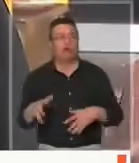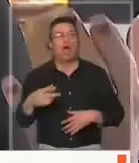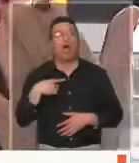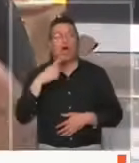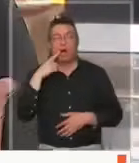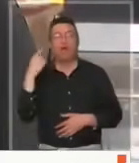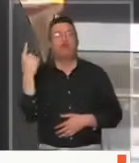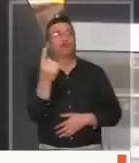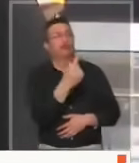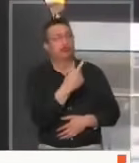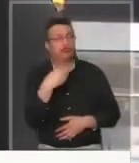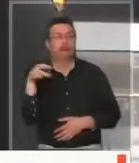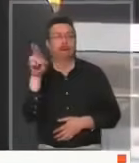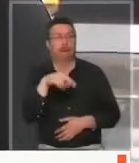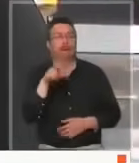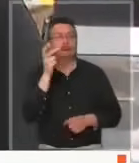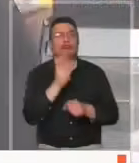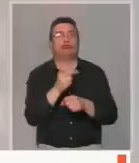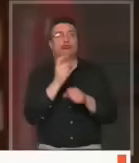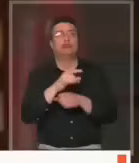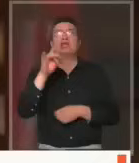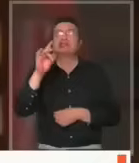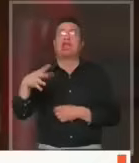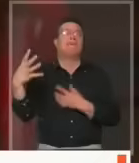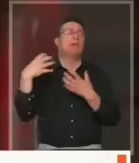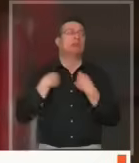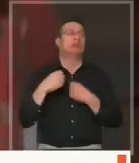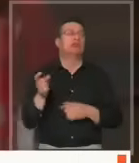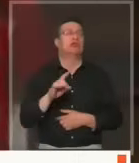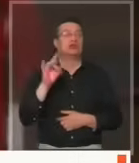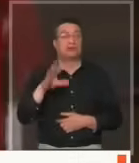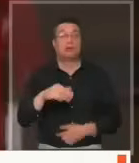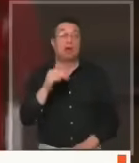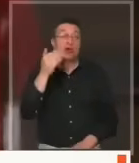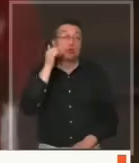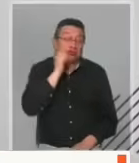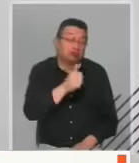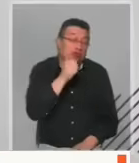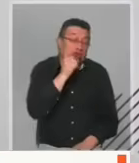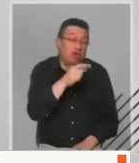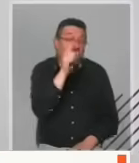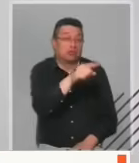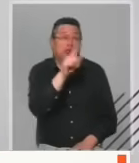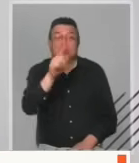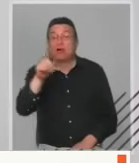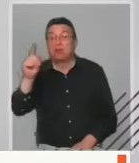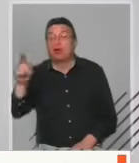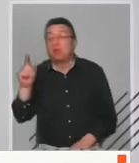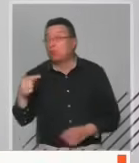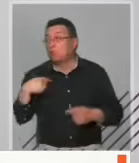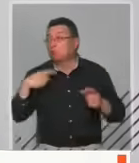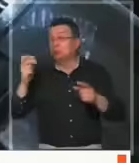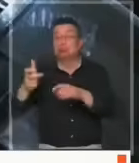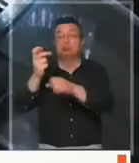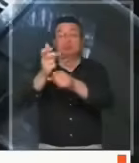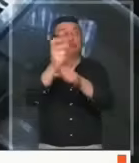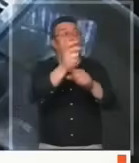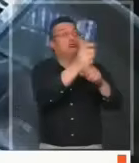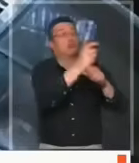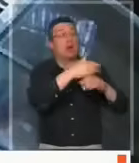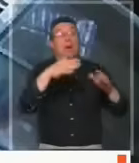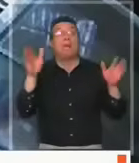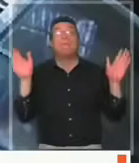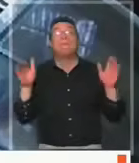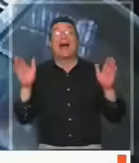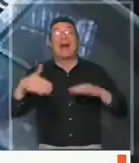dando vuelta en todos los locales porque sabe que no le hacen nada. Casi todos los días. Si no es uno, es otro. Pero aquí, como es en La Manzana, hay locales por Pajarito,